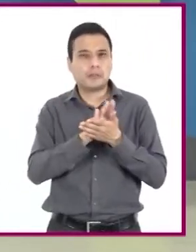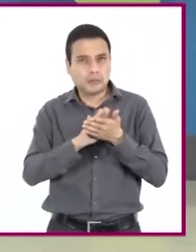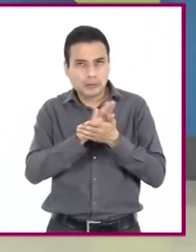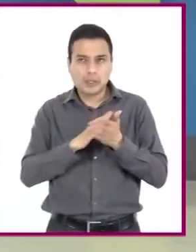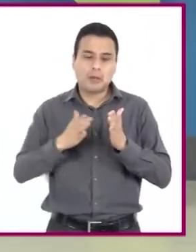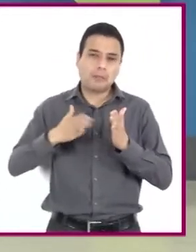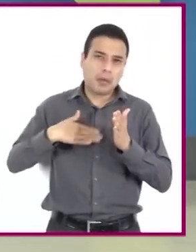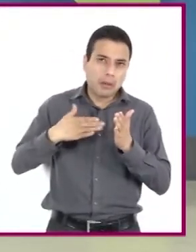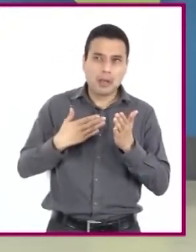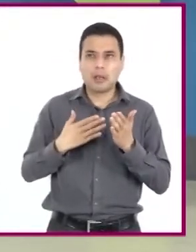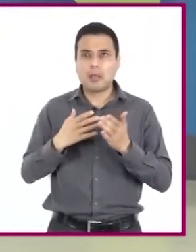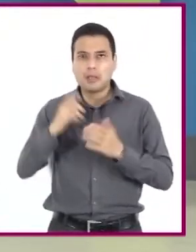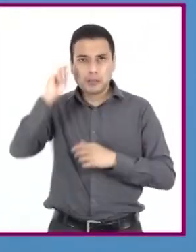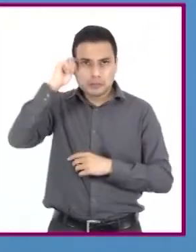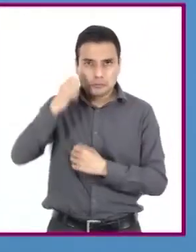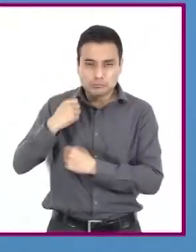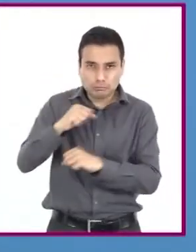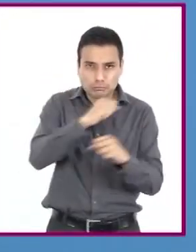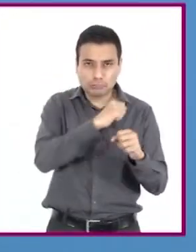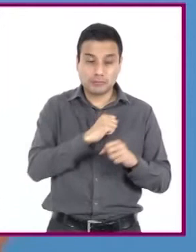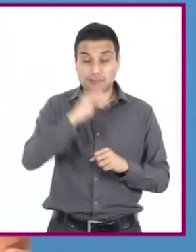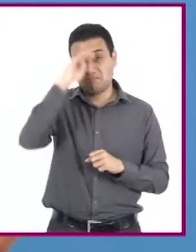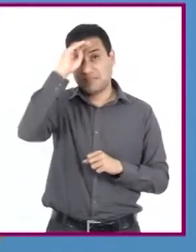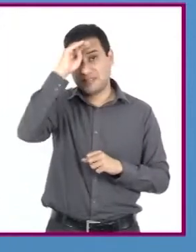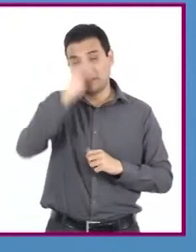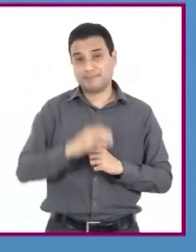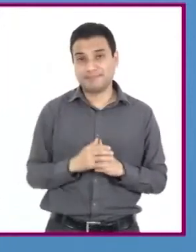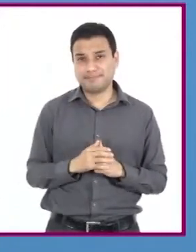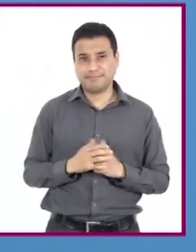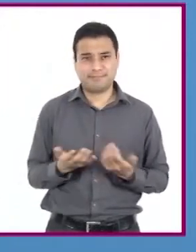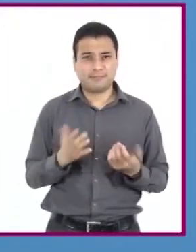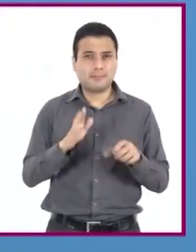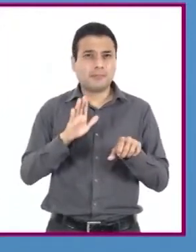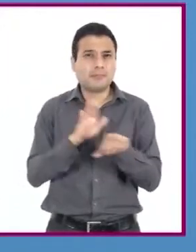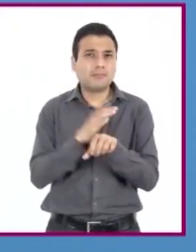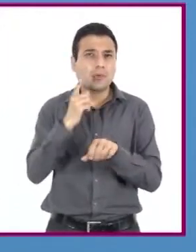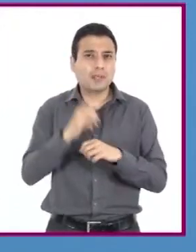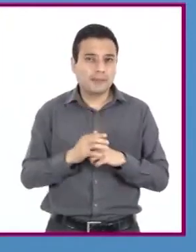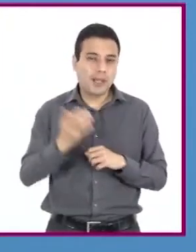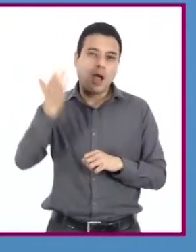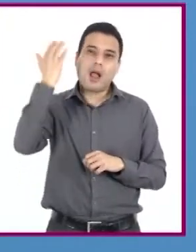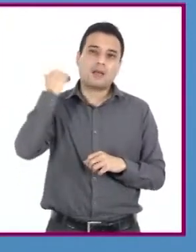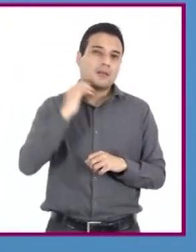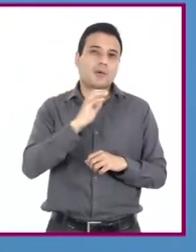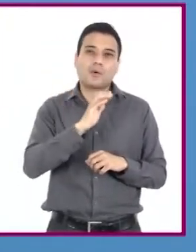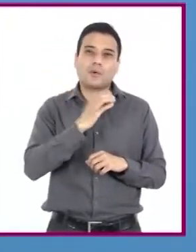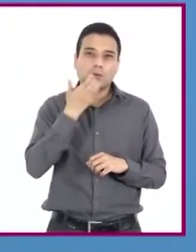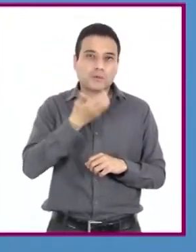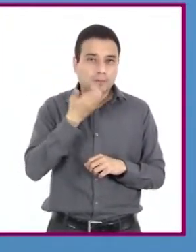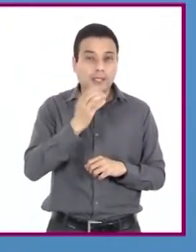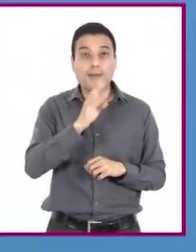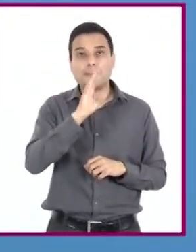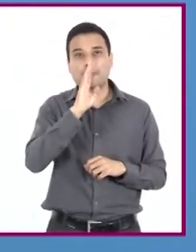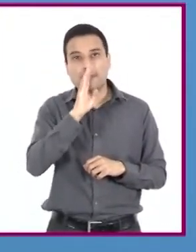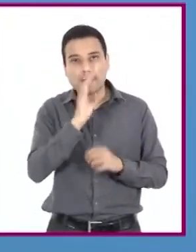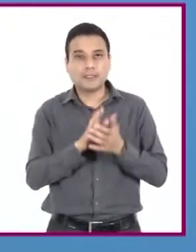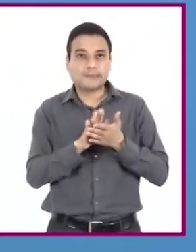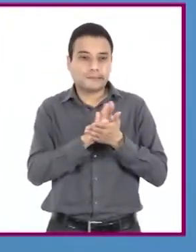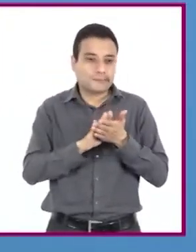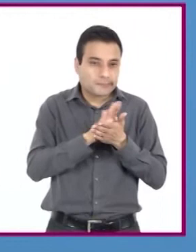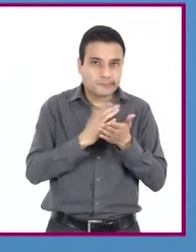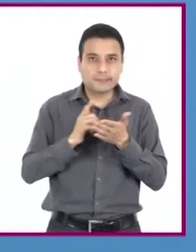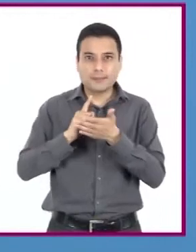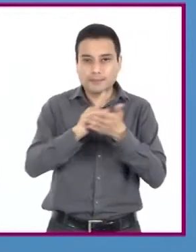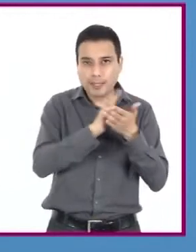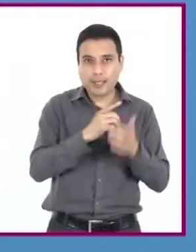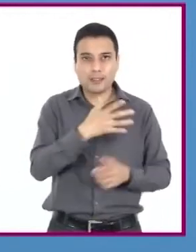madre o a la esposa, ya que tradicionalmente son ellas las encargadas de todo lo que ocurre dentro de